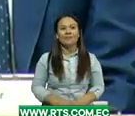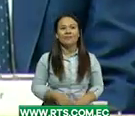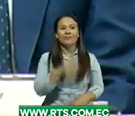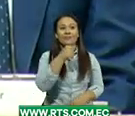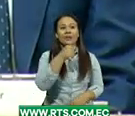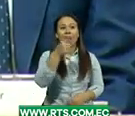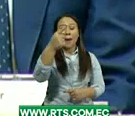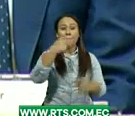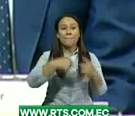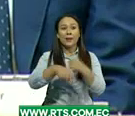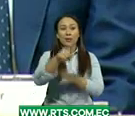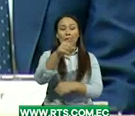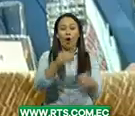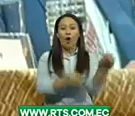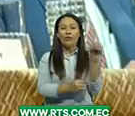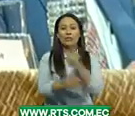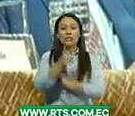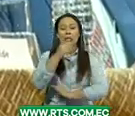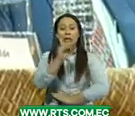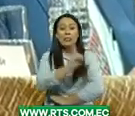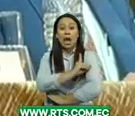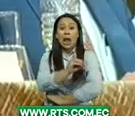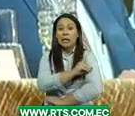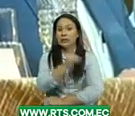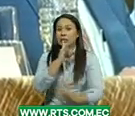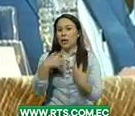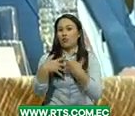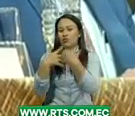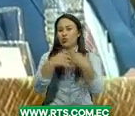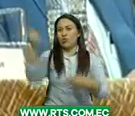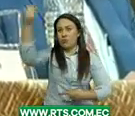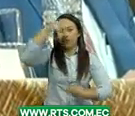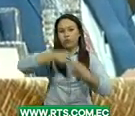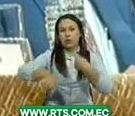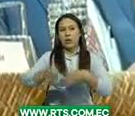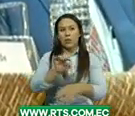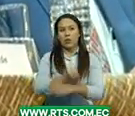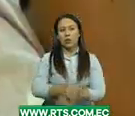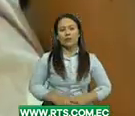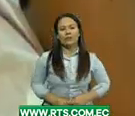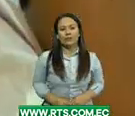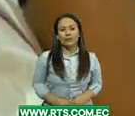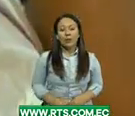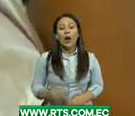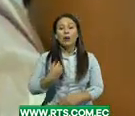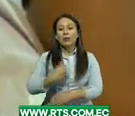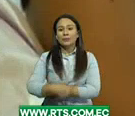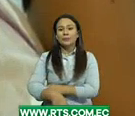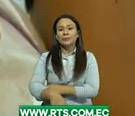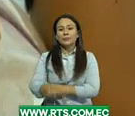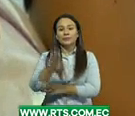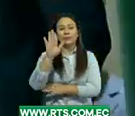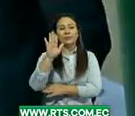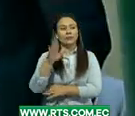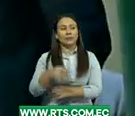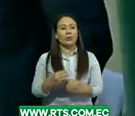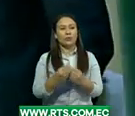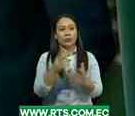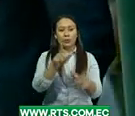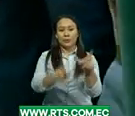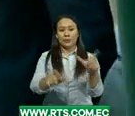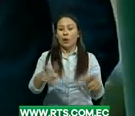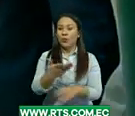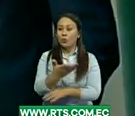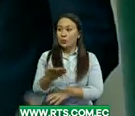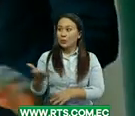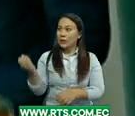tuvo la presencia del cónsul general de los Estados Unidos en nuestro país. Tenemos un pequeño compromiso. Sabemos que muchos de ustedes han